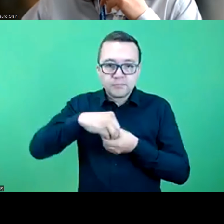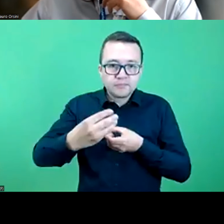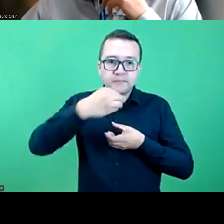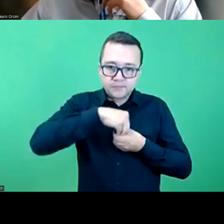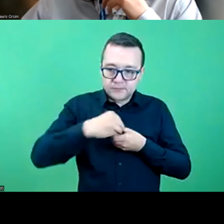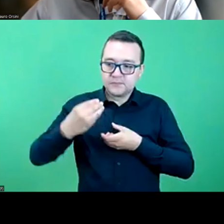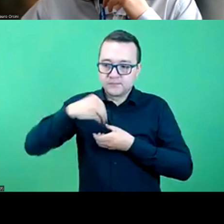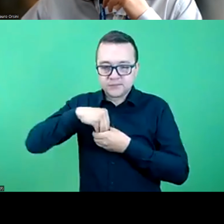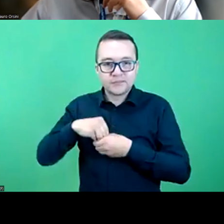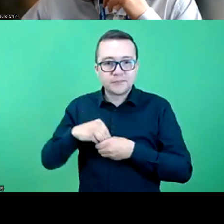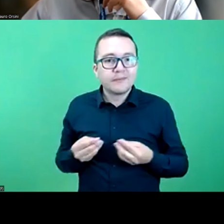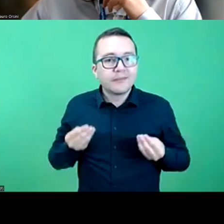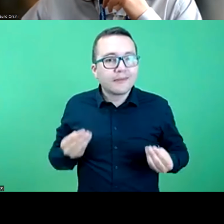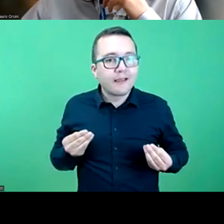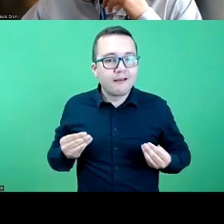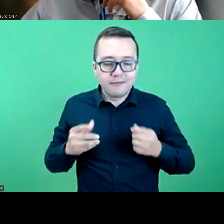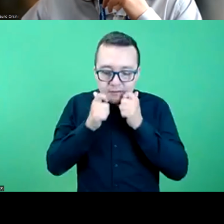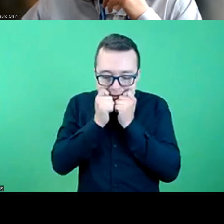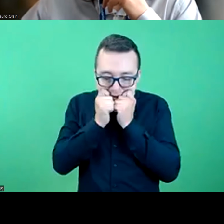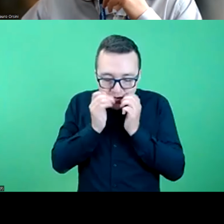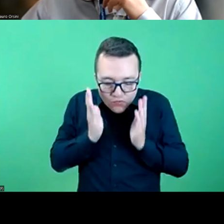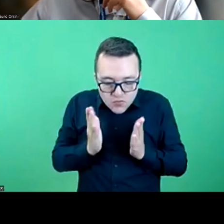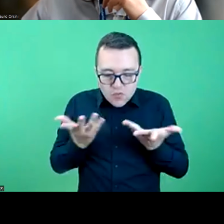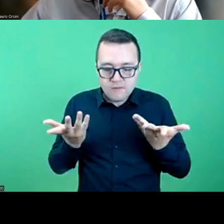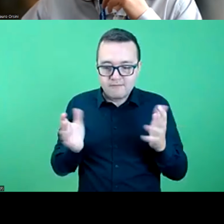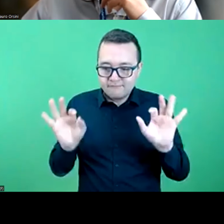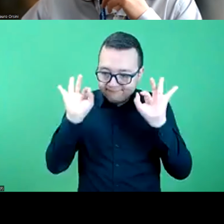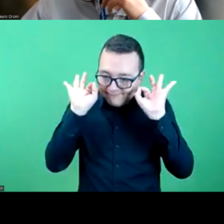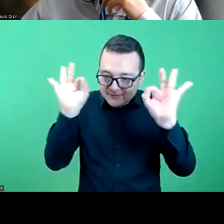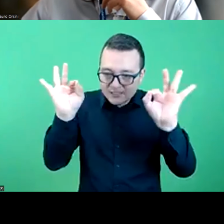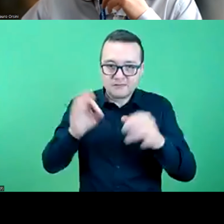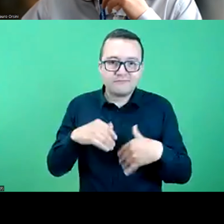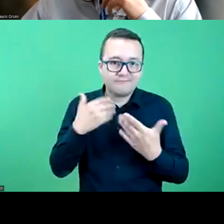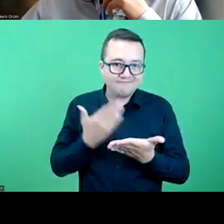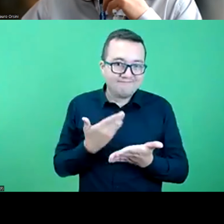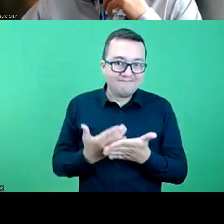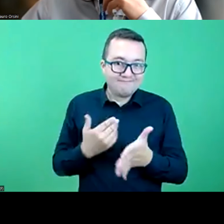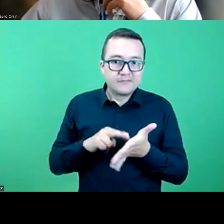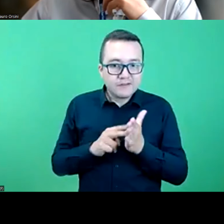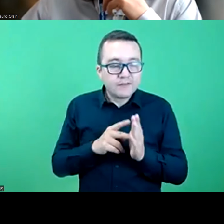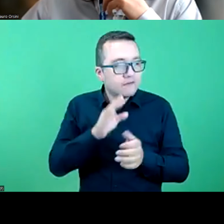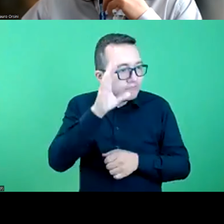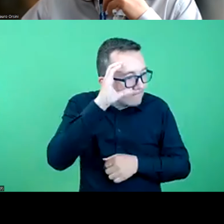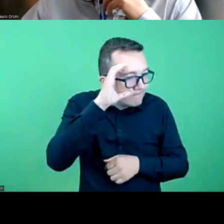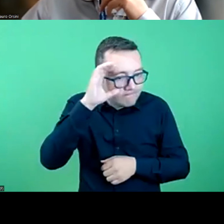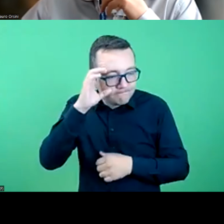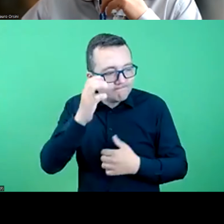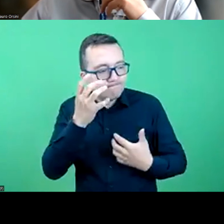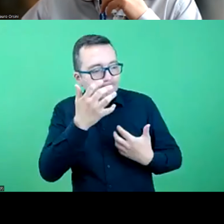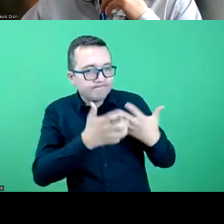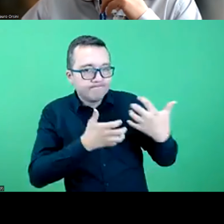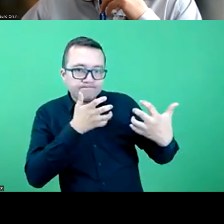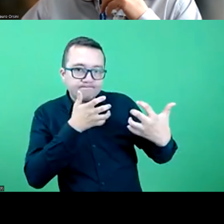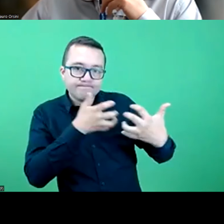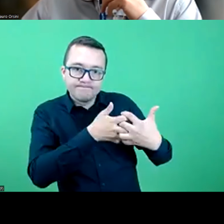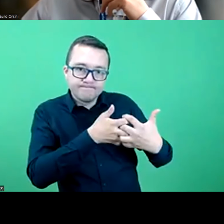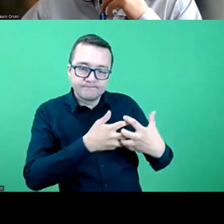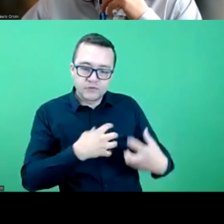ese aspecto humano, de humanización, de escucha, de empatía. Bueno, subrayar que este testimonio desde Australia